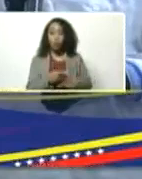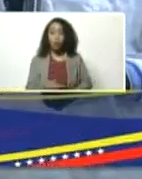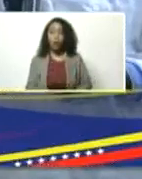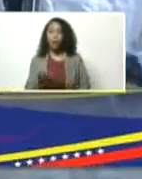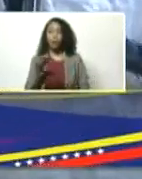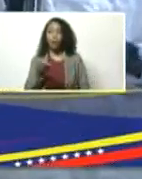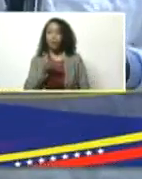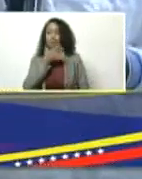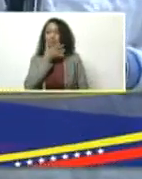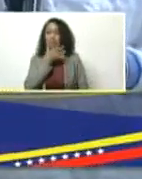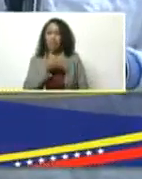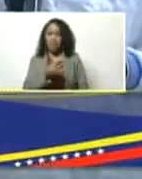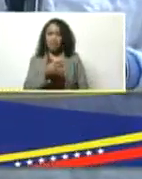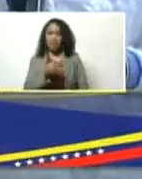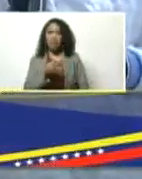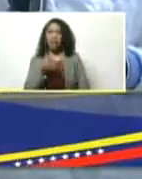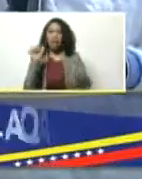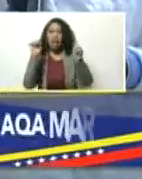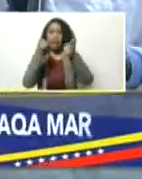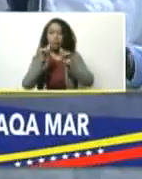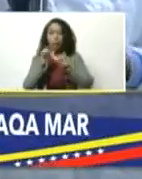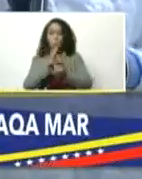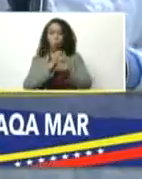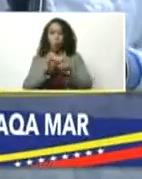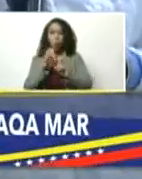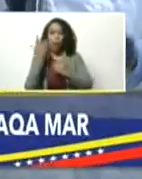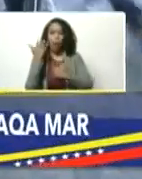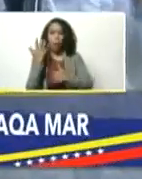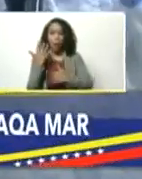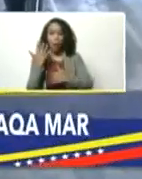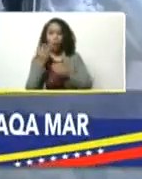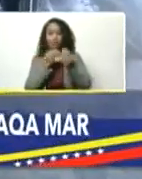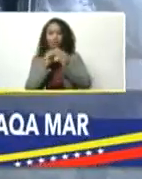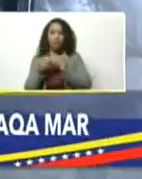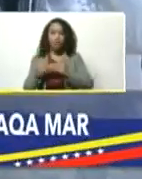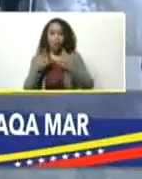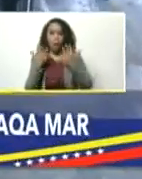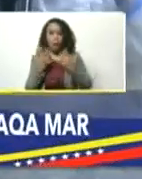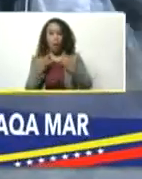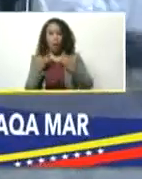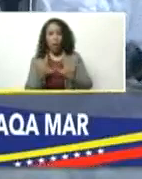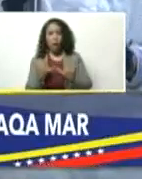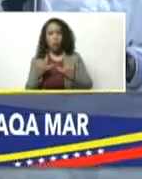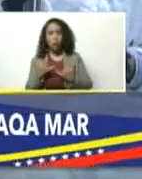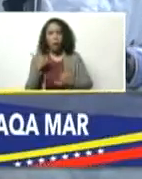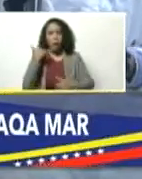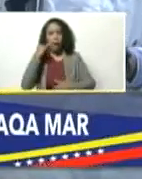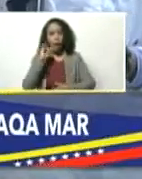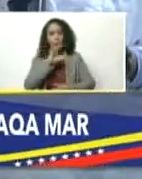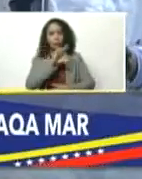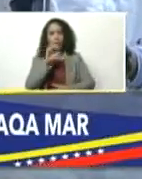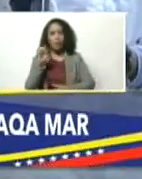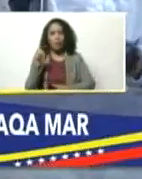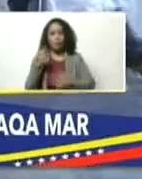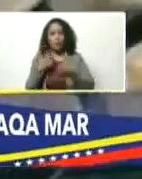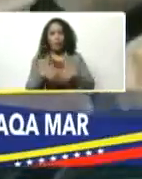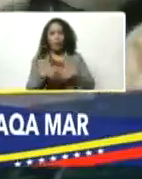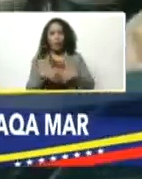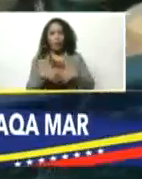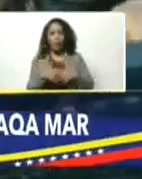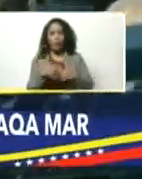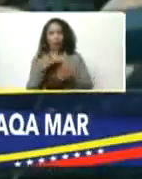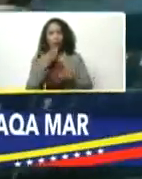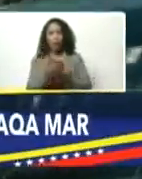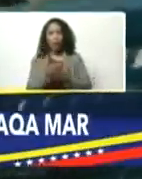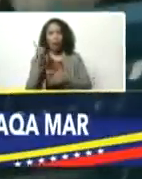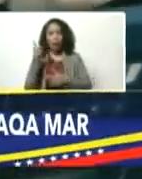sencillo, es un proceso artesanal, un proceso descarnado a mano. Ahorita actualmente contamos con 300 empleados, gracias a